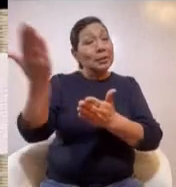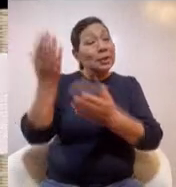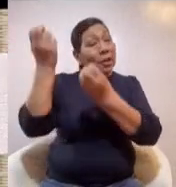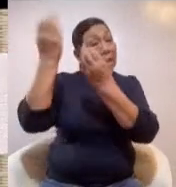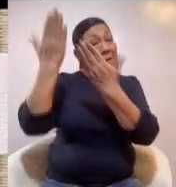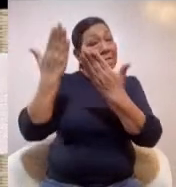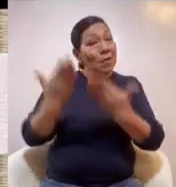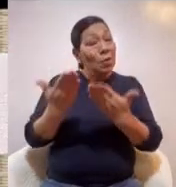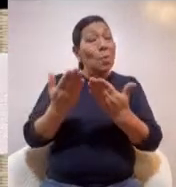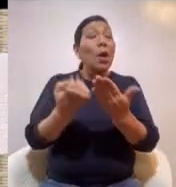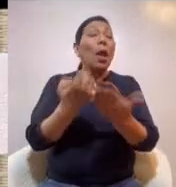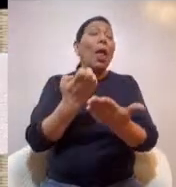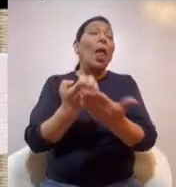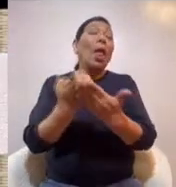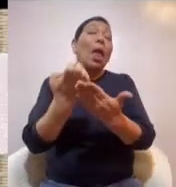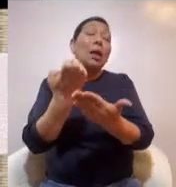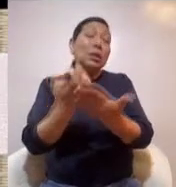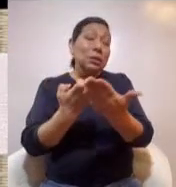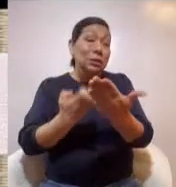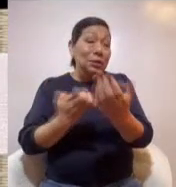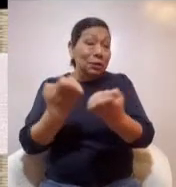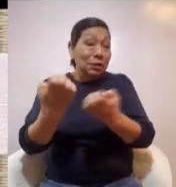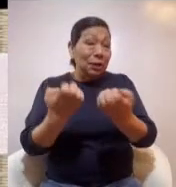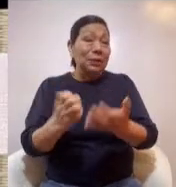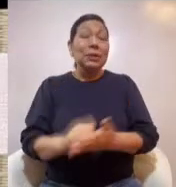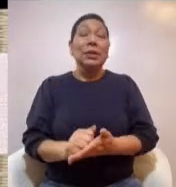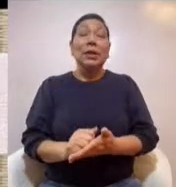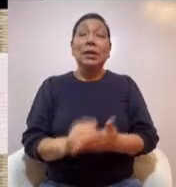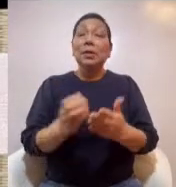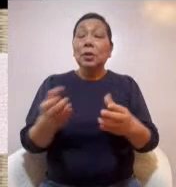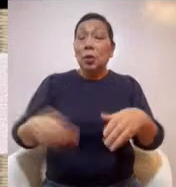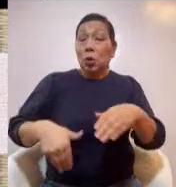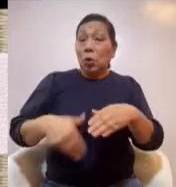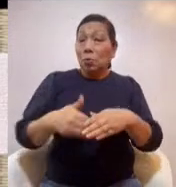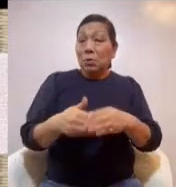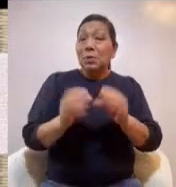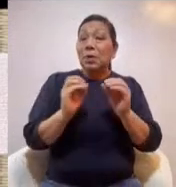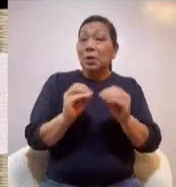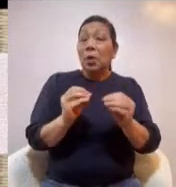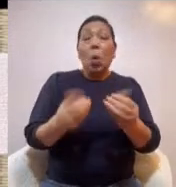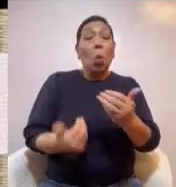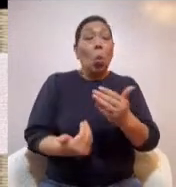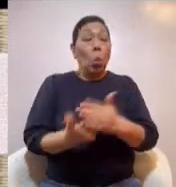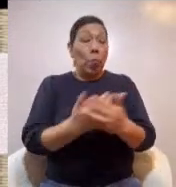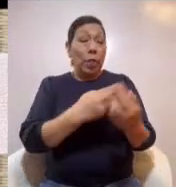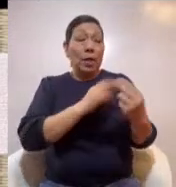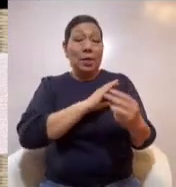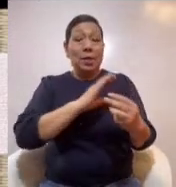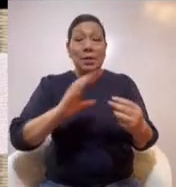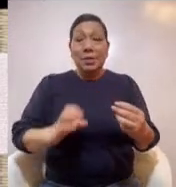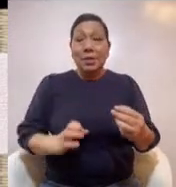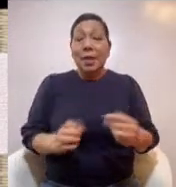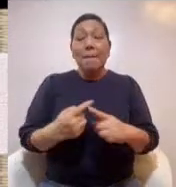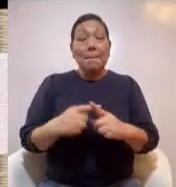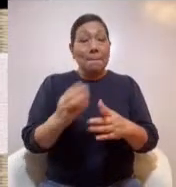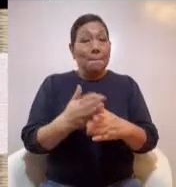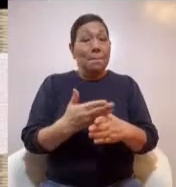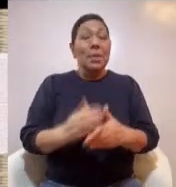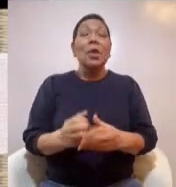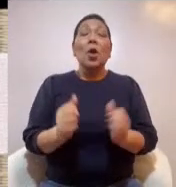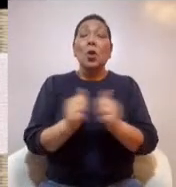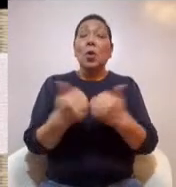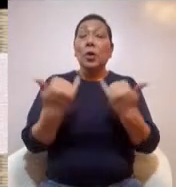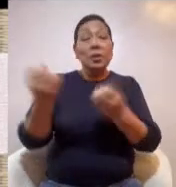los estados información y estadística. Esa información y estadística que la convención establece como una obligación de los estados que son